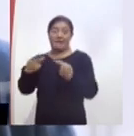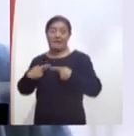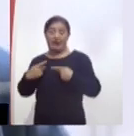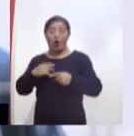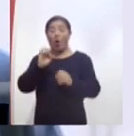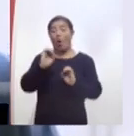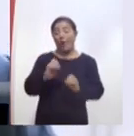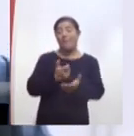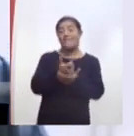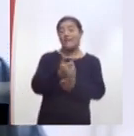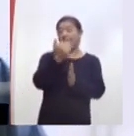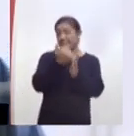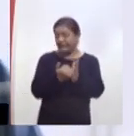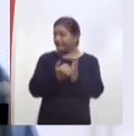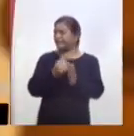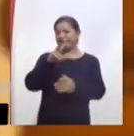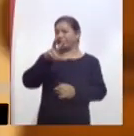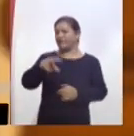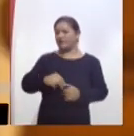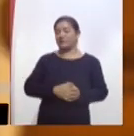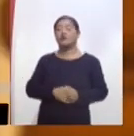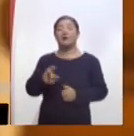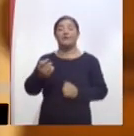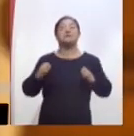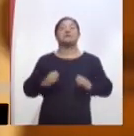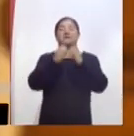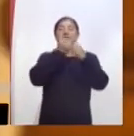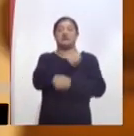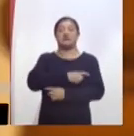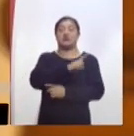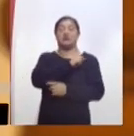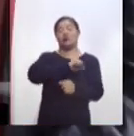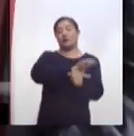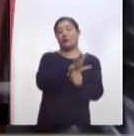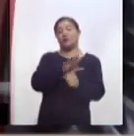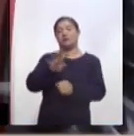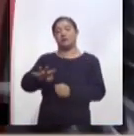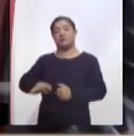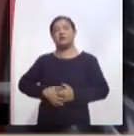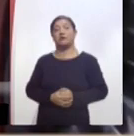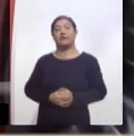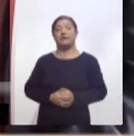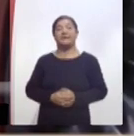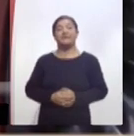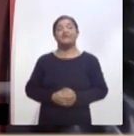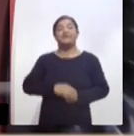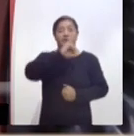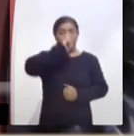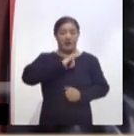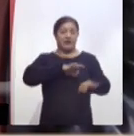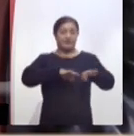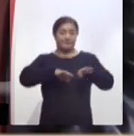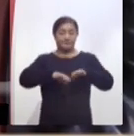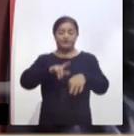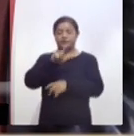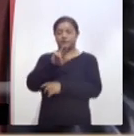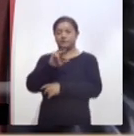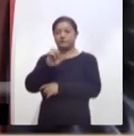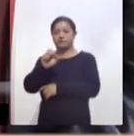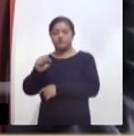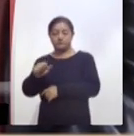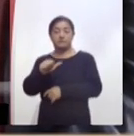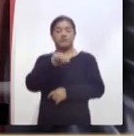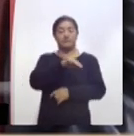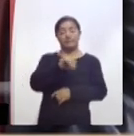debido a las medidas de confinamiento por la emergencia sanitaria del COVID-19. La secretaria del Trabajo, Luisa María